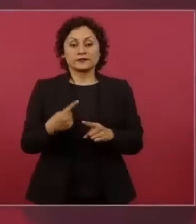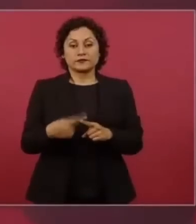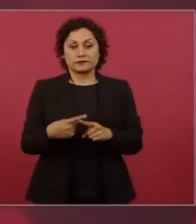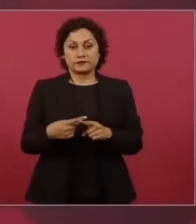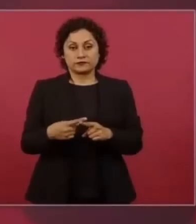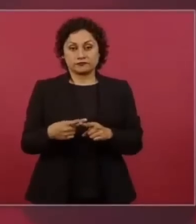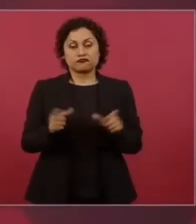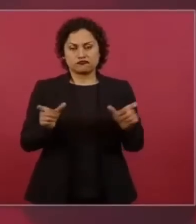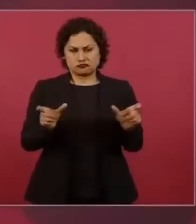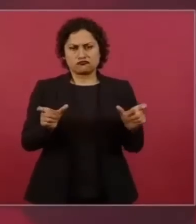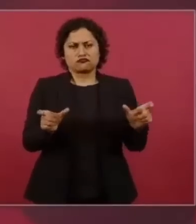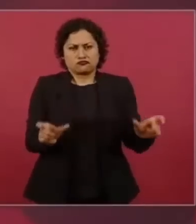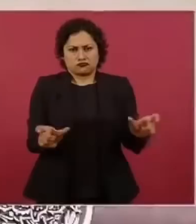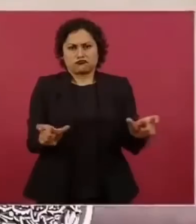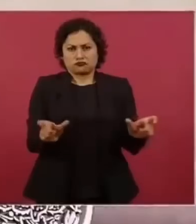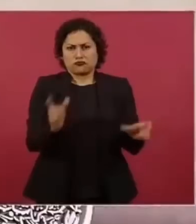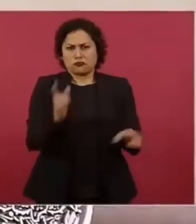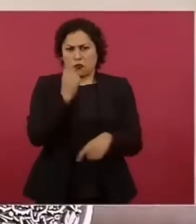guardaespaldas.